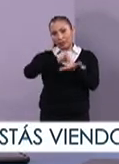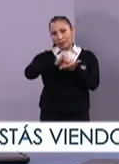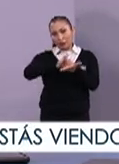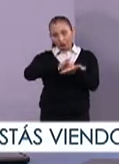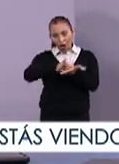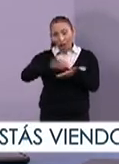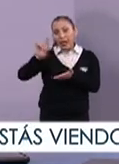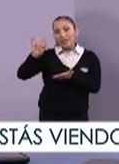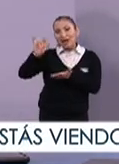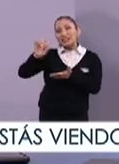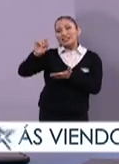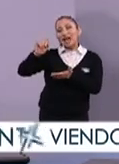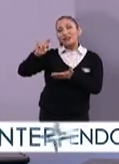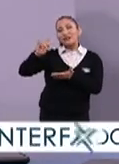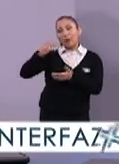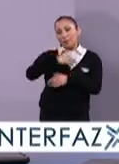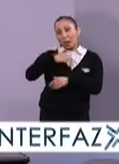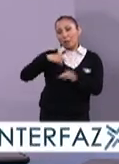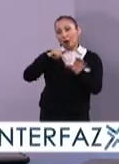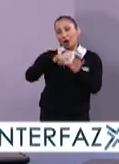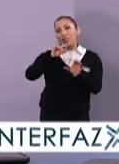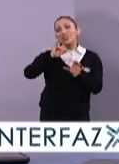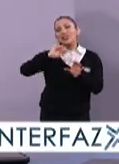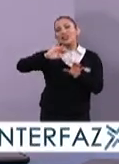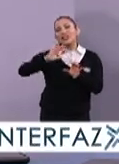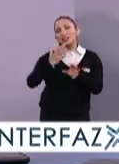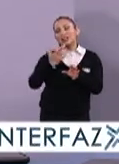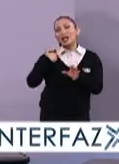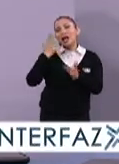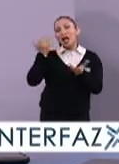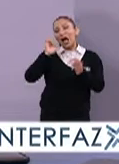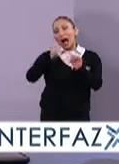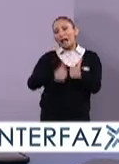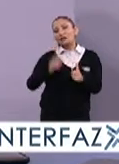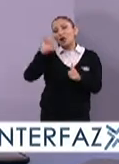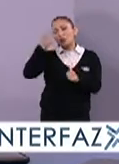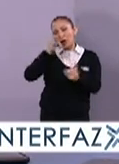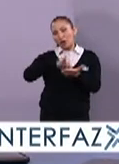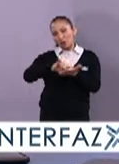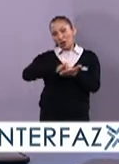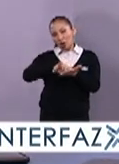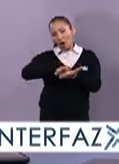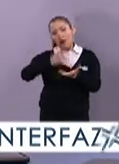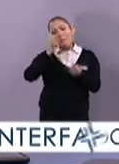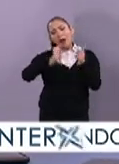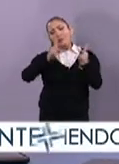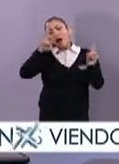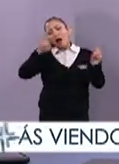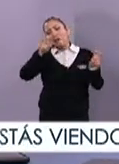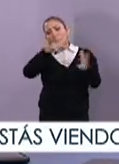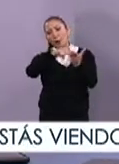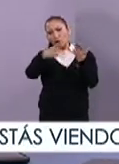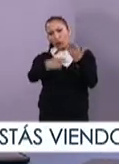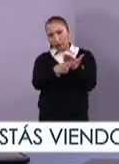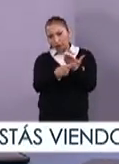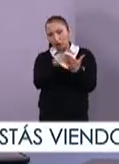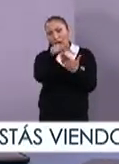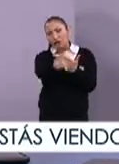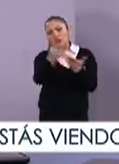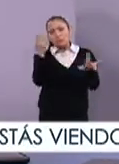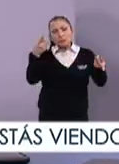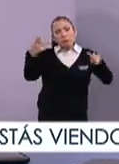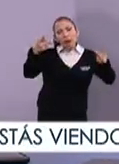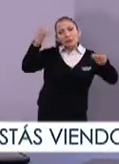York, y Dan Sandford, integrante de Tisch, la Escuela de Artes de la Universidad de Nueva York. Estamos platicando sobre un proyecto que ellos